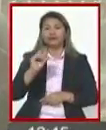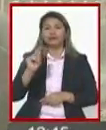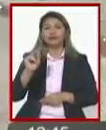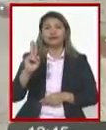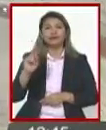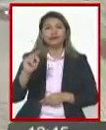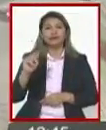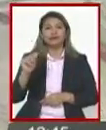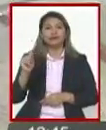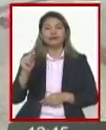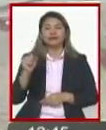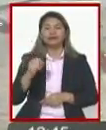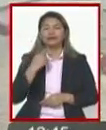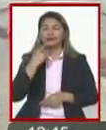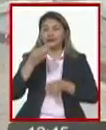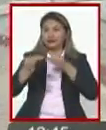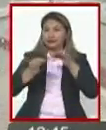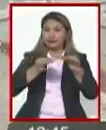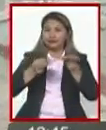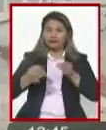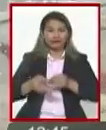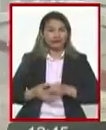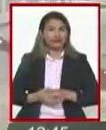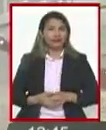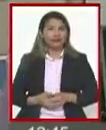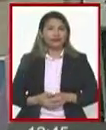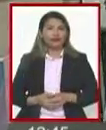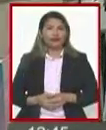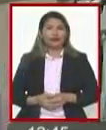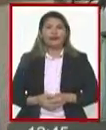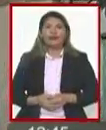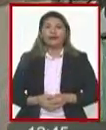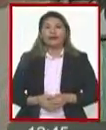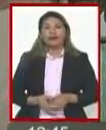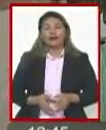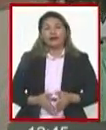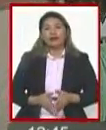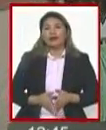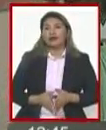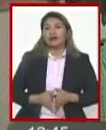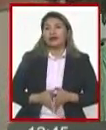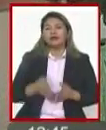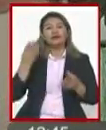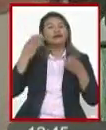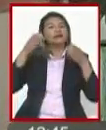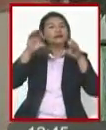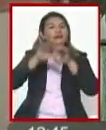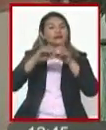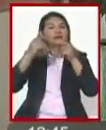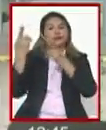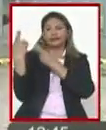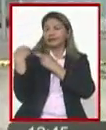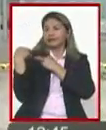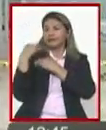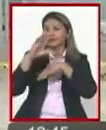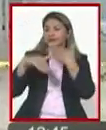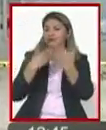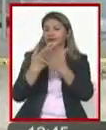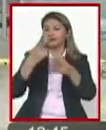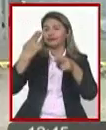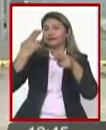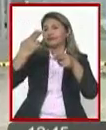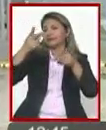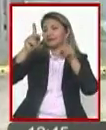quien, de acuerdo a los datos que nos mencionan, era el contratista, es decir, el encargado de todos los